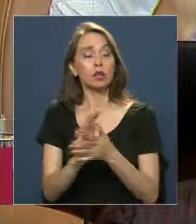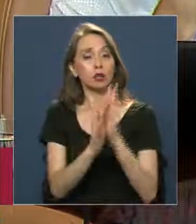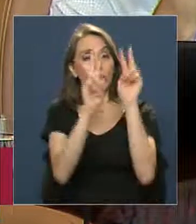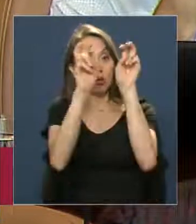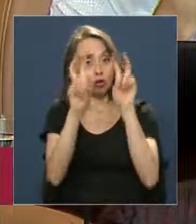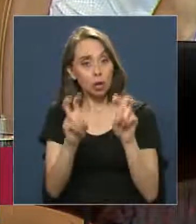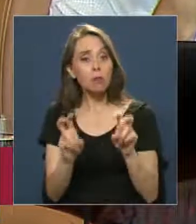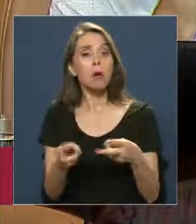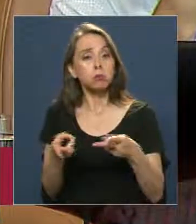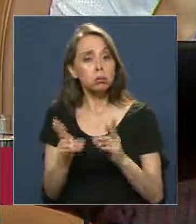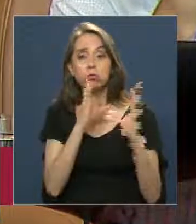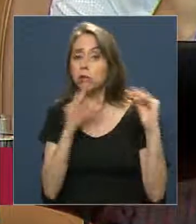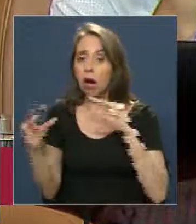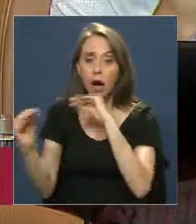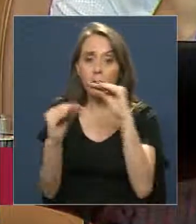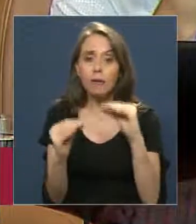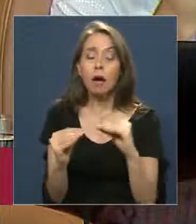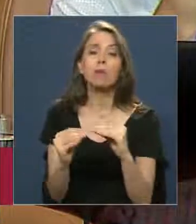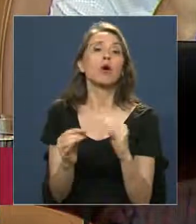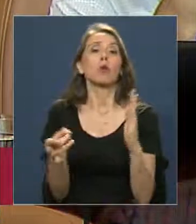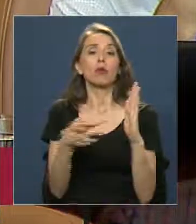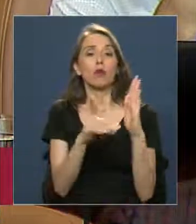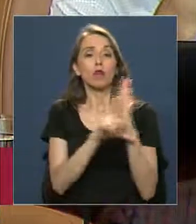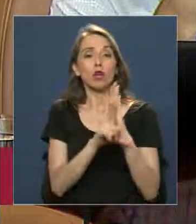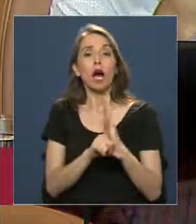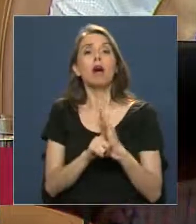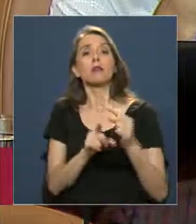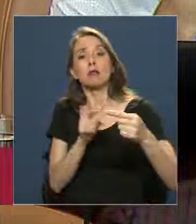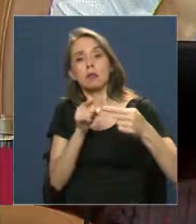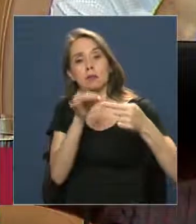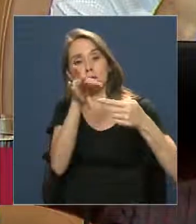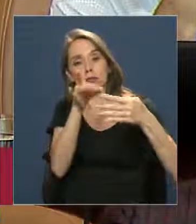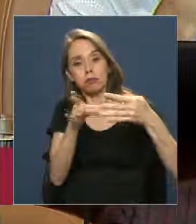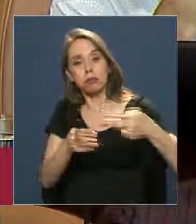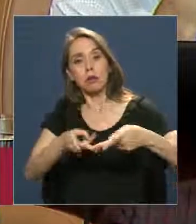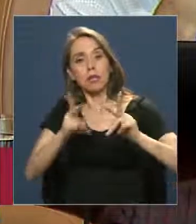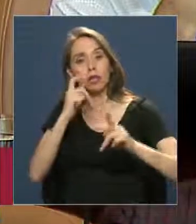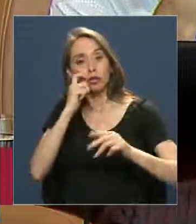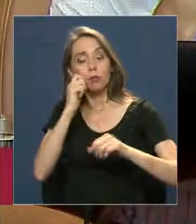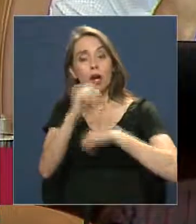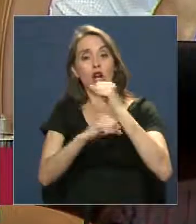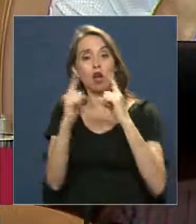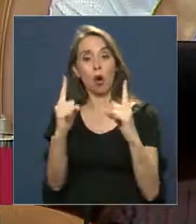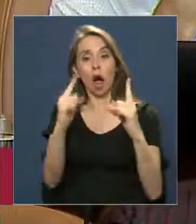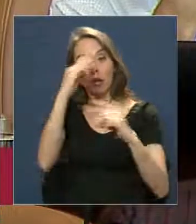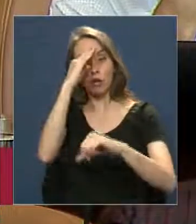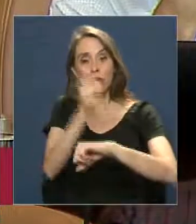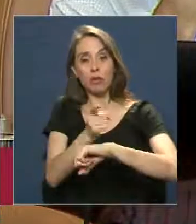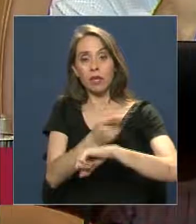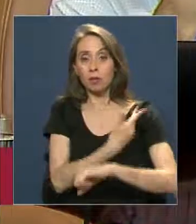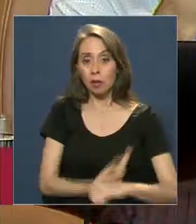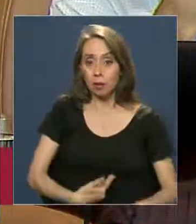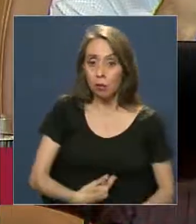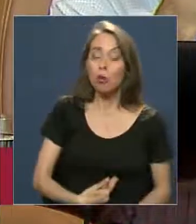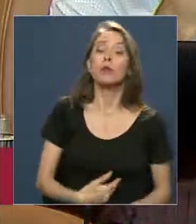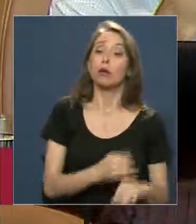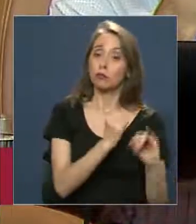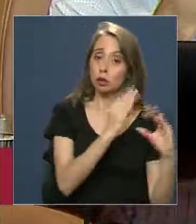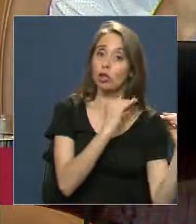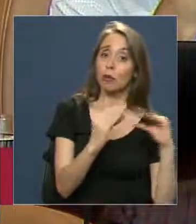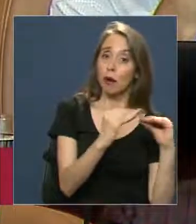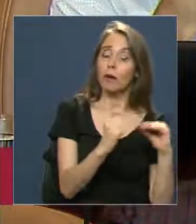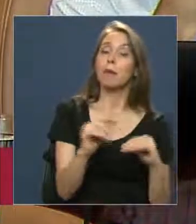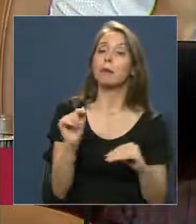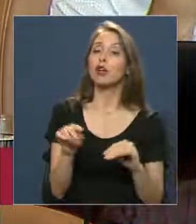respecto justamente a todos los delitos de violencia de derechos humanos que se sucedieron en la época de dictadura. Pero sin duda, creo que aquí hay que